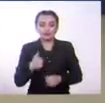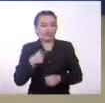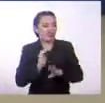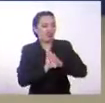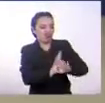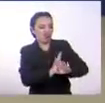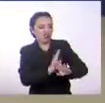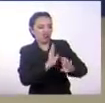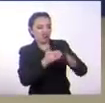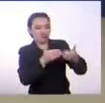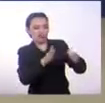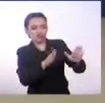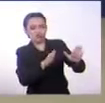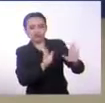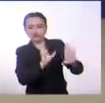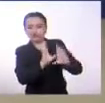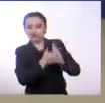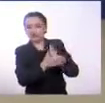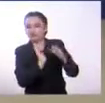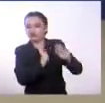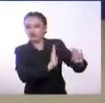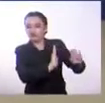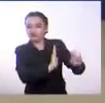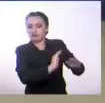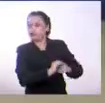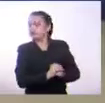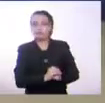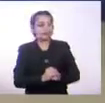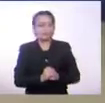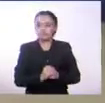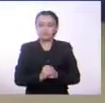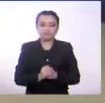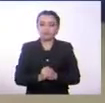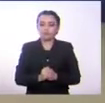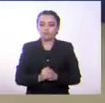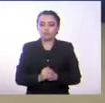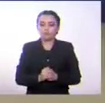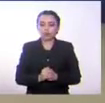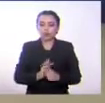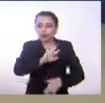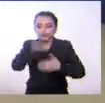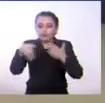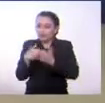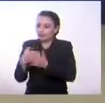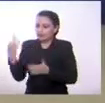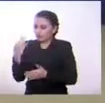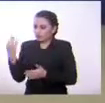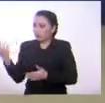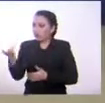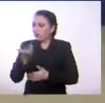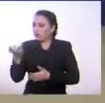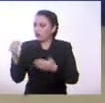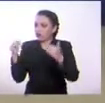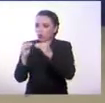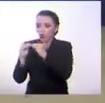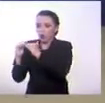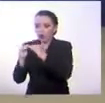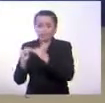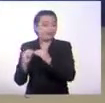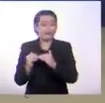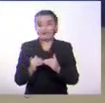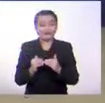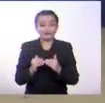a hacer que toda la gente es igual. Entonces, ya para